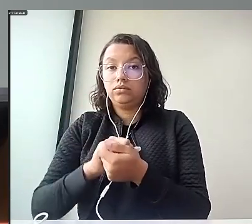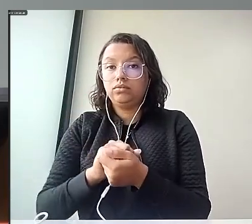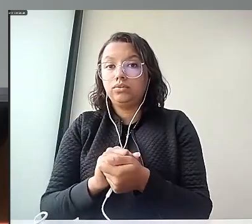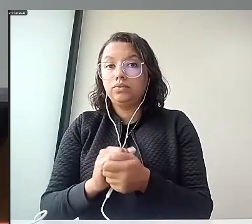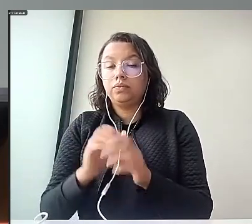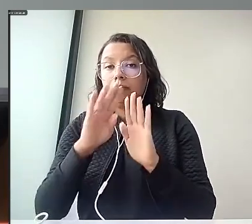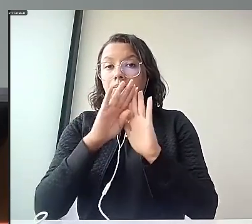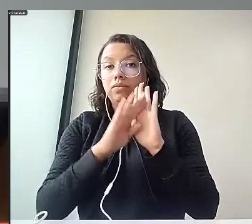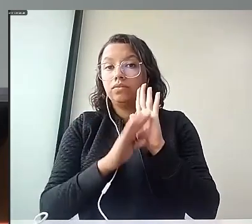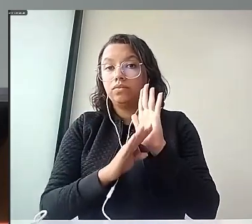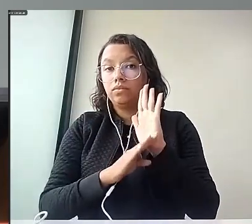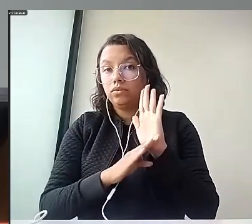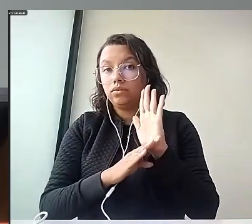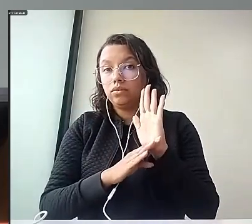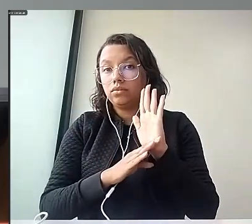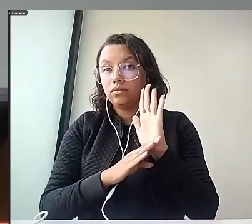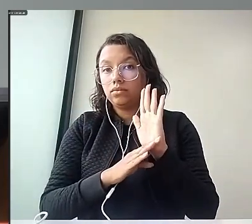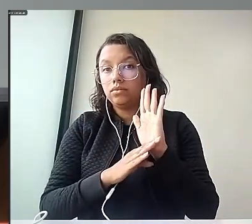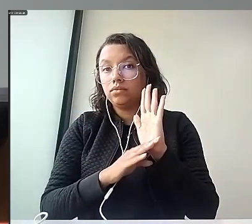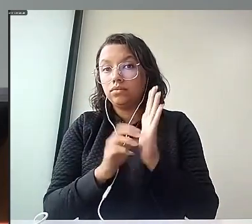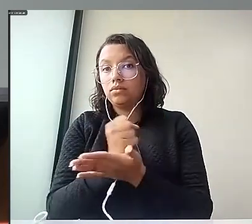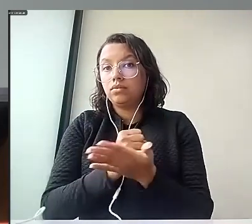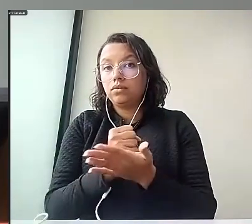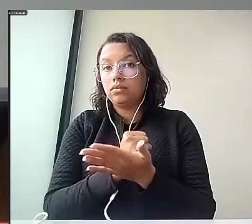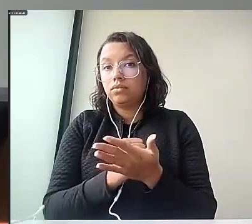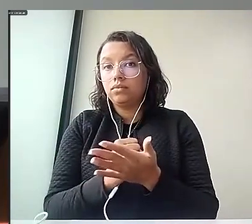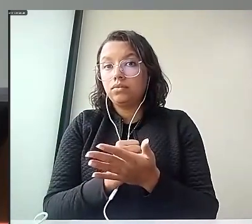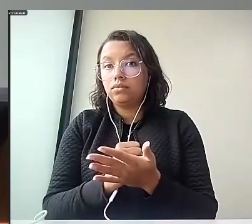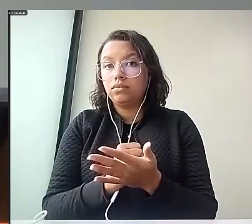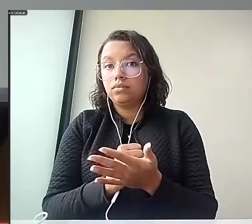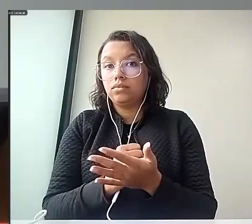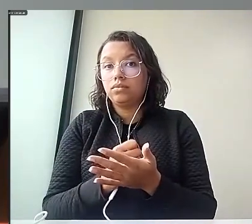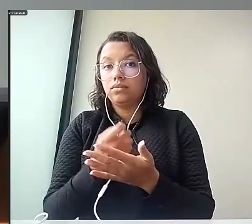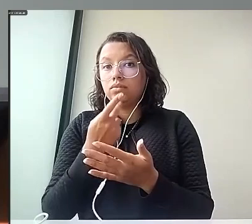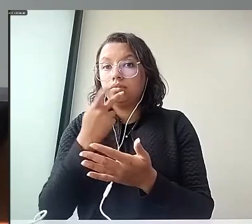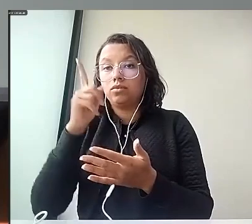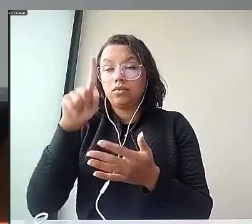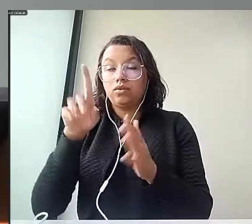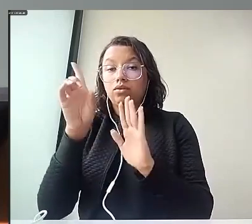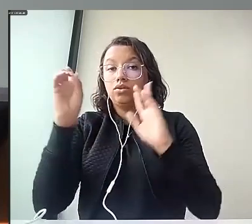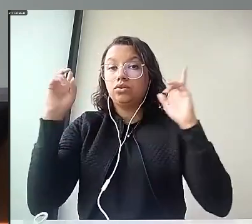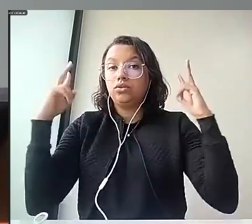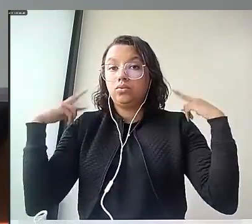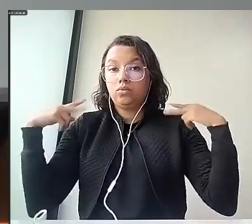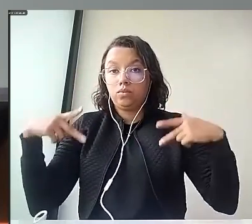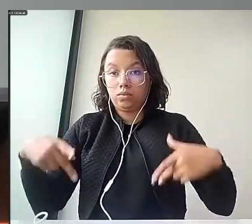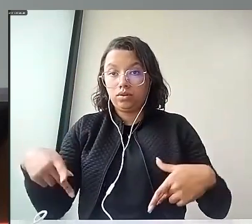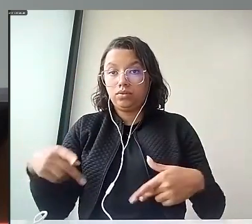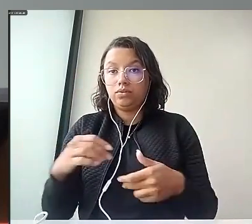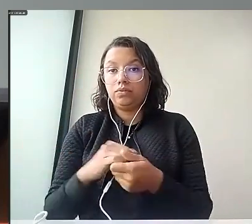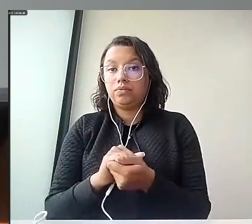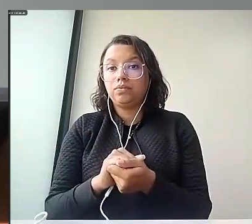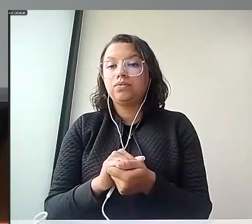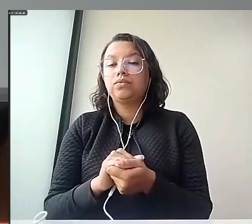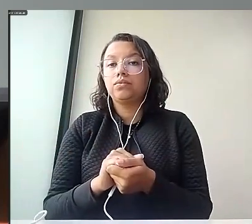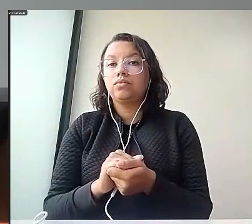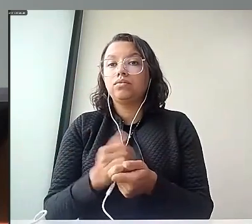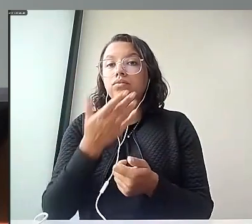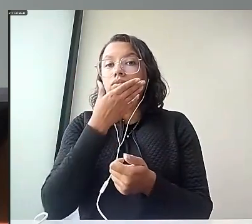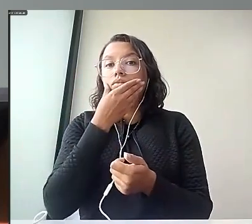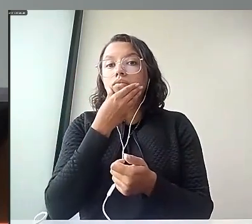muy básicos en cuanto uno es un ser humano simplemente. Los hombres, dice el